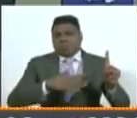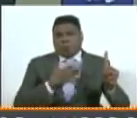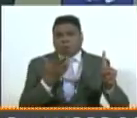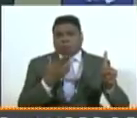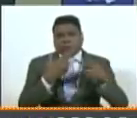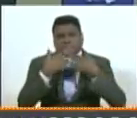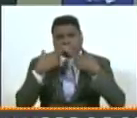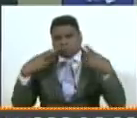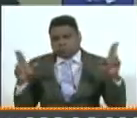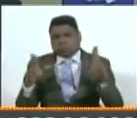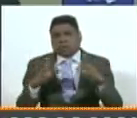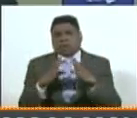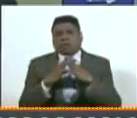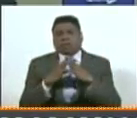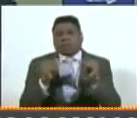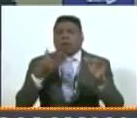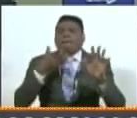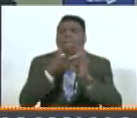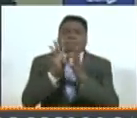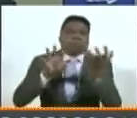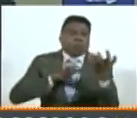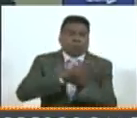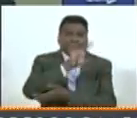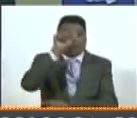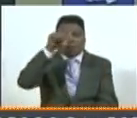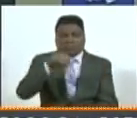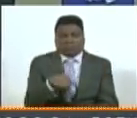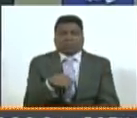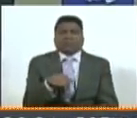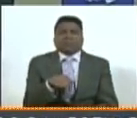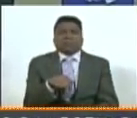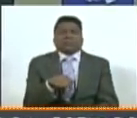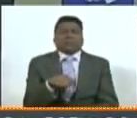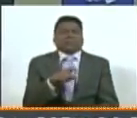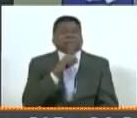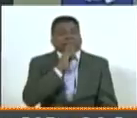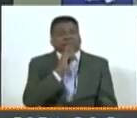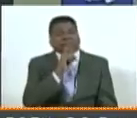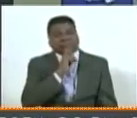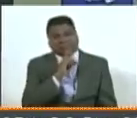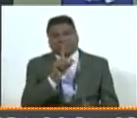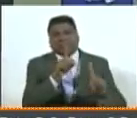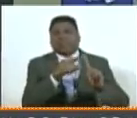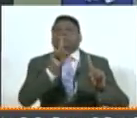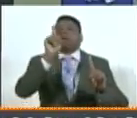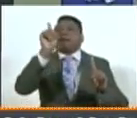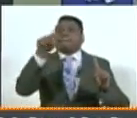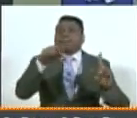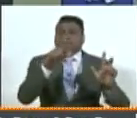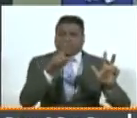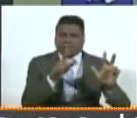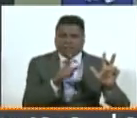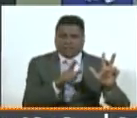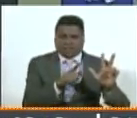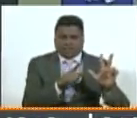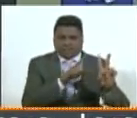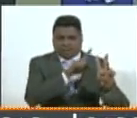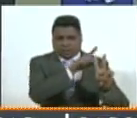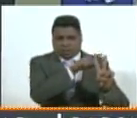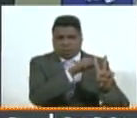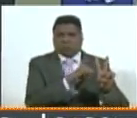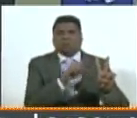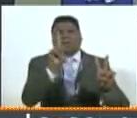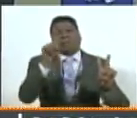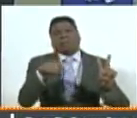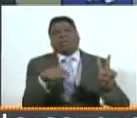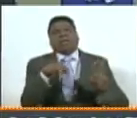atraviesa por una coyuntura excepcional así como también es innegable que la salida a esta situación se